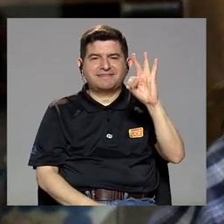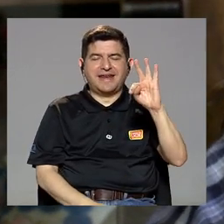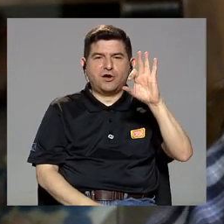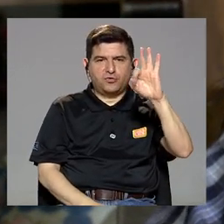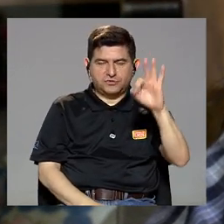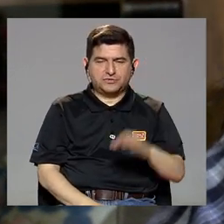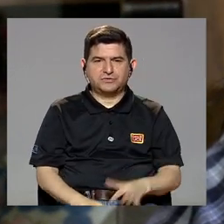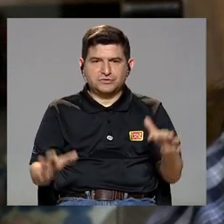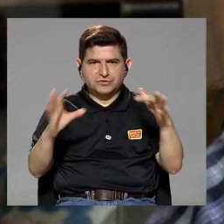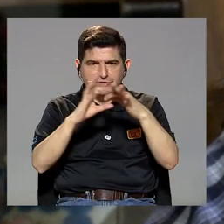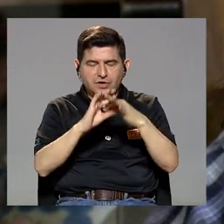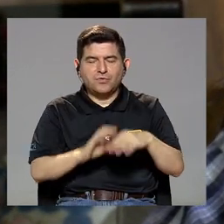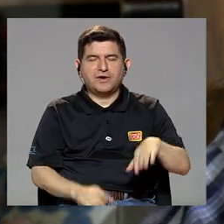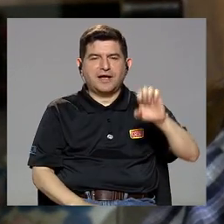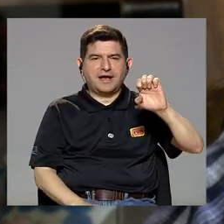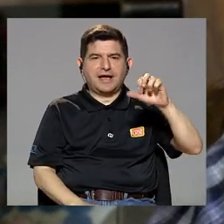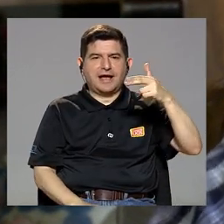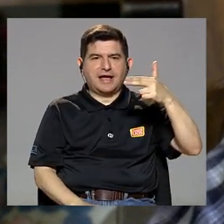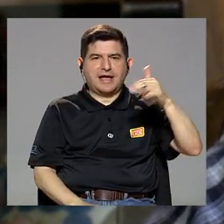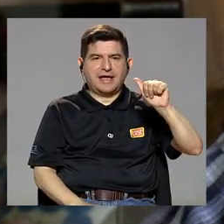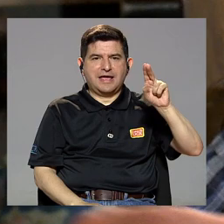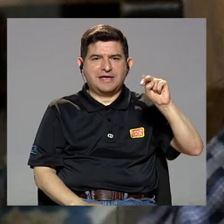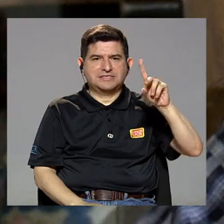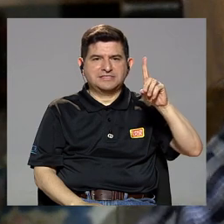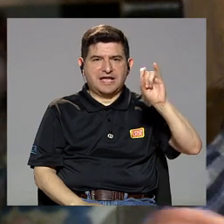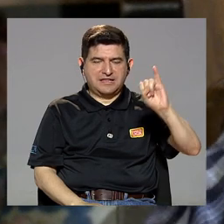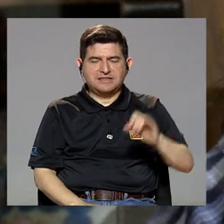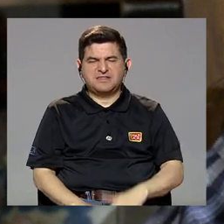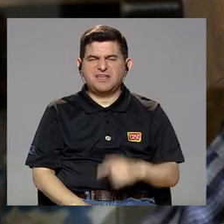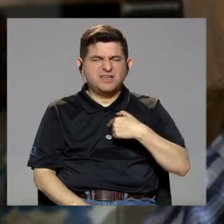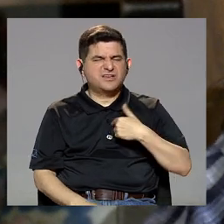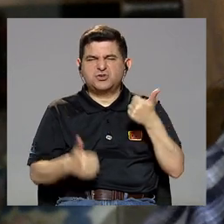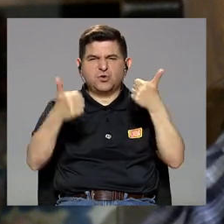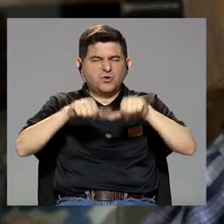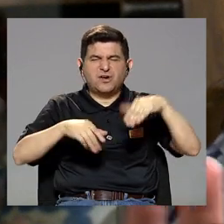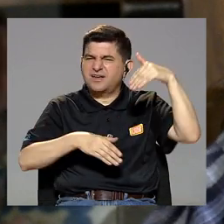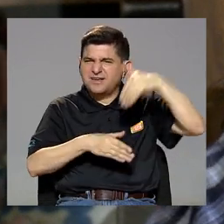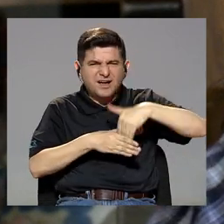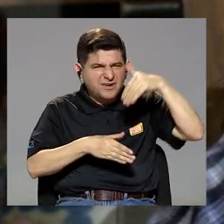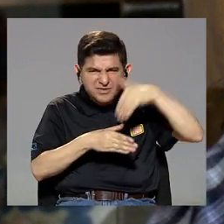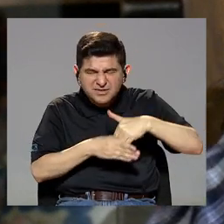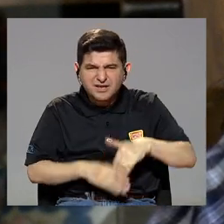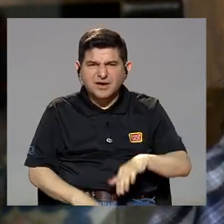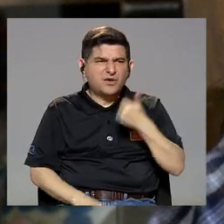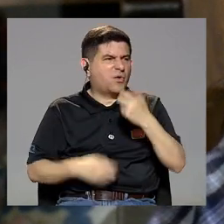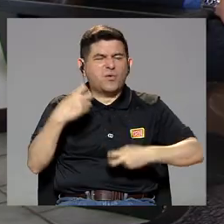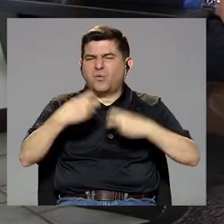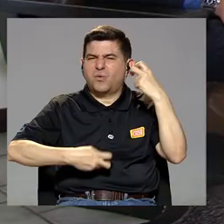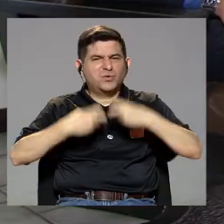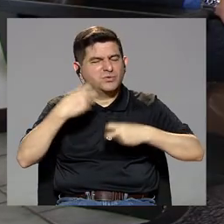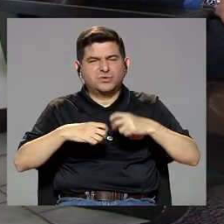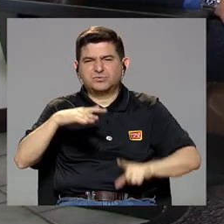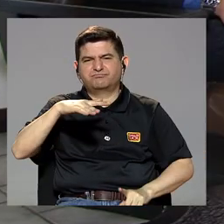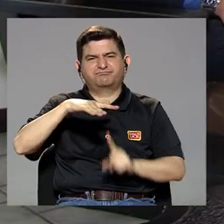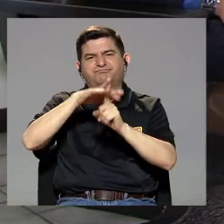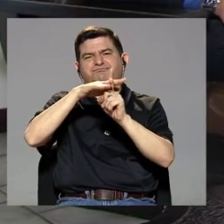une un poco al estatismo y ya yo no estuve de acuerdo y además internamente habían habido otros problemas